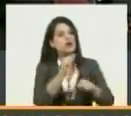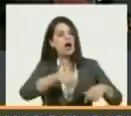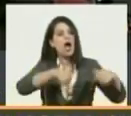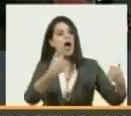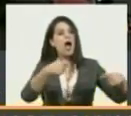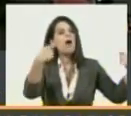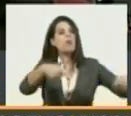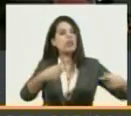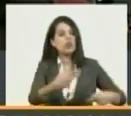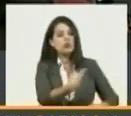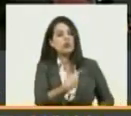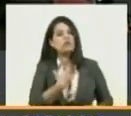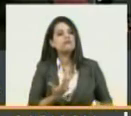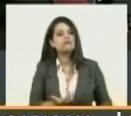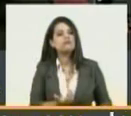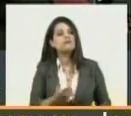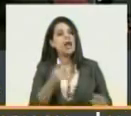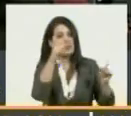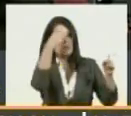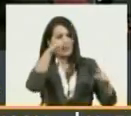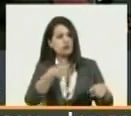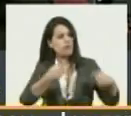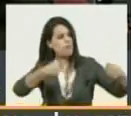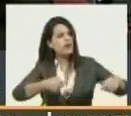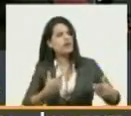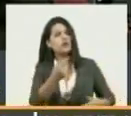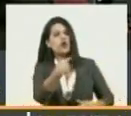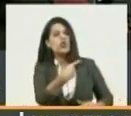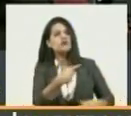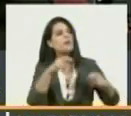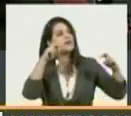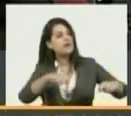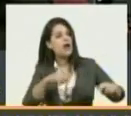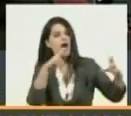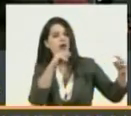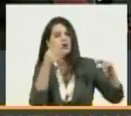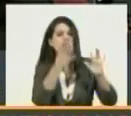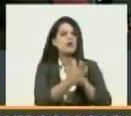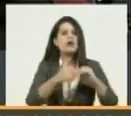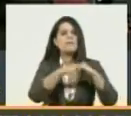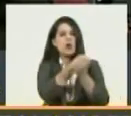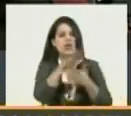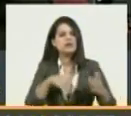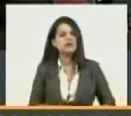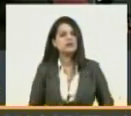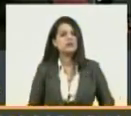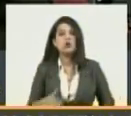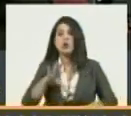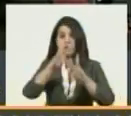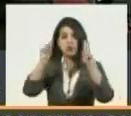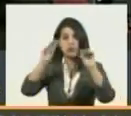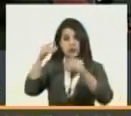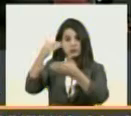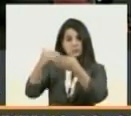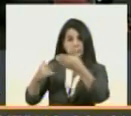sobre delitos. Vamos a debatir sobre violencia. Yo tengo aquí los números.